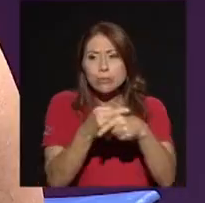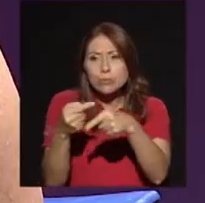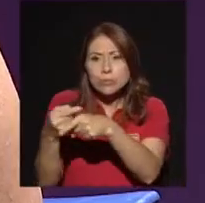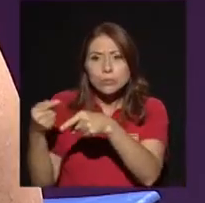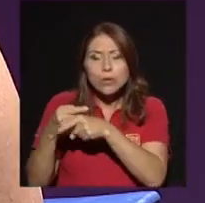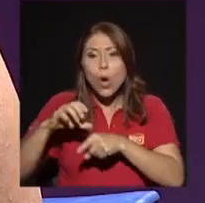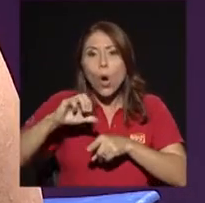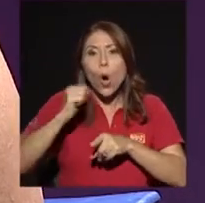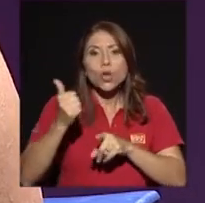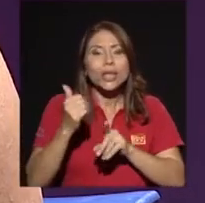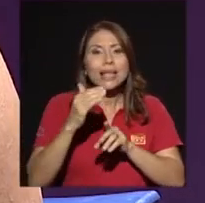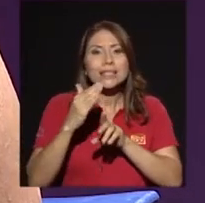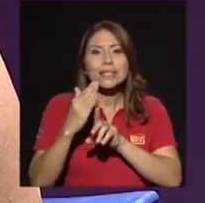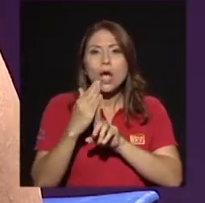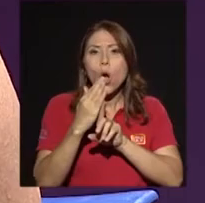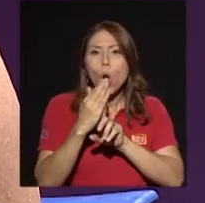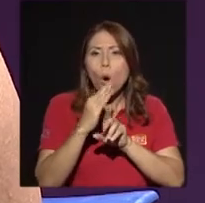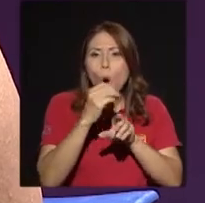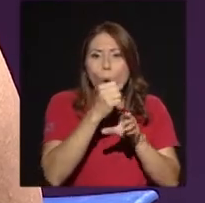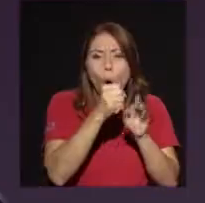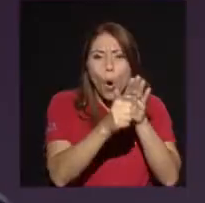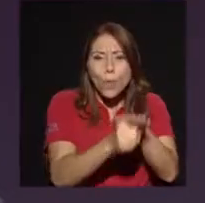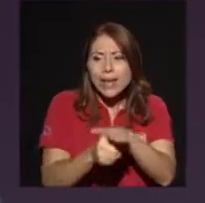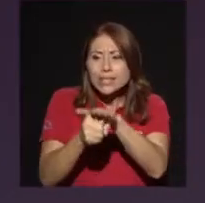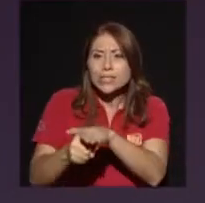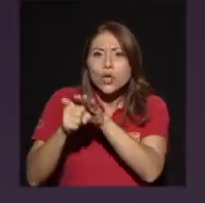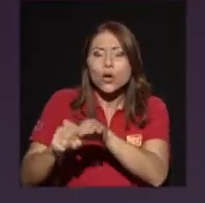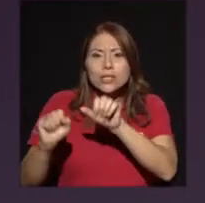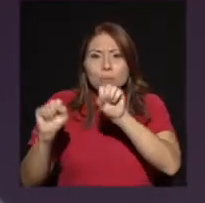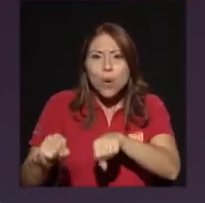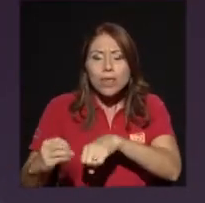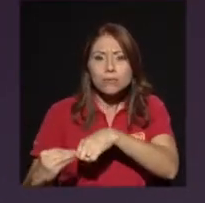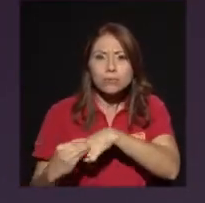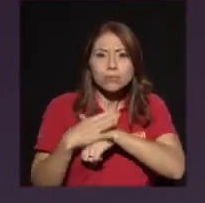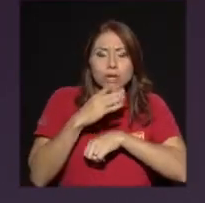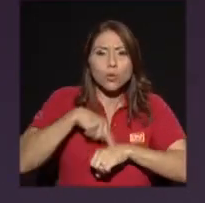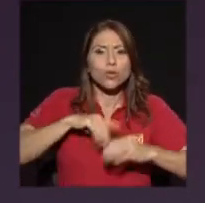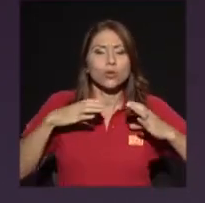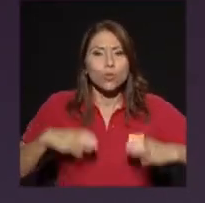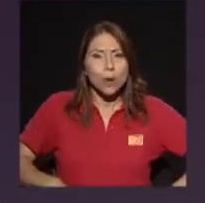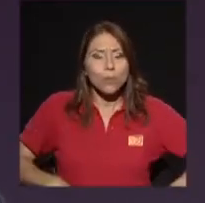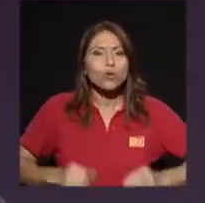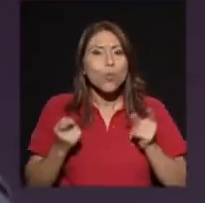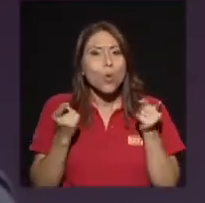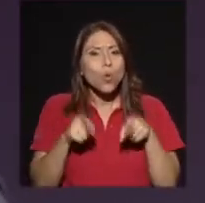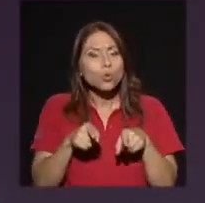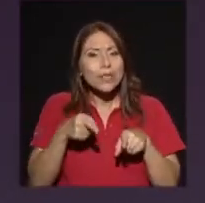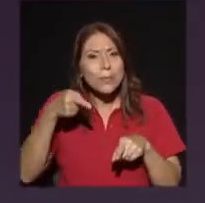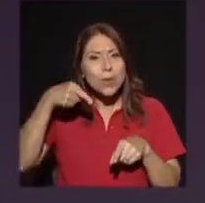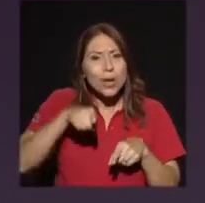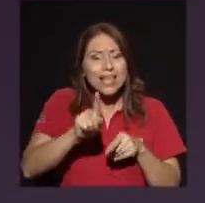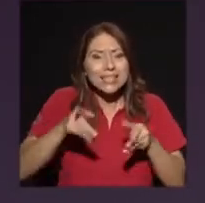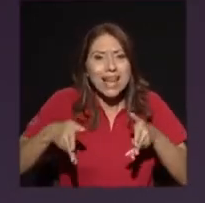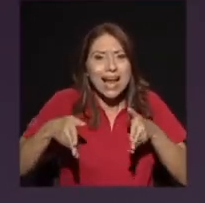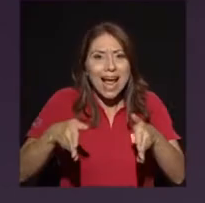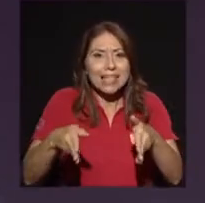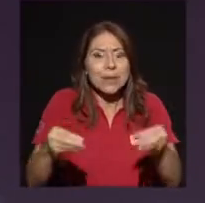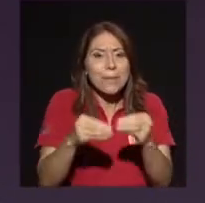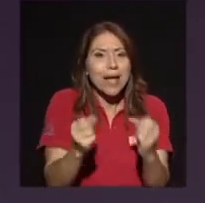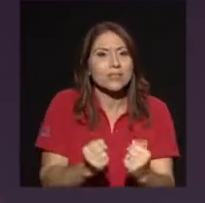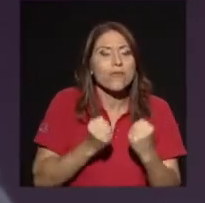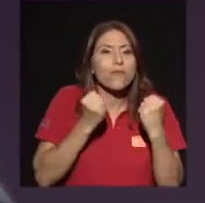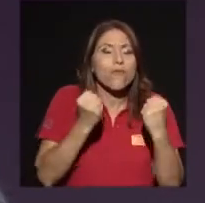y producen condiciones de violencia, claro, en la calle mucho más fuerte que la que podría vivir una